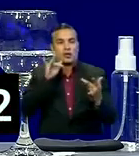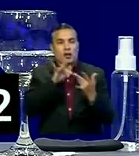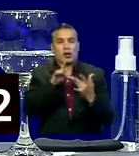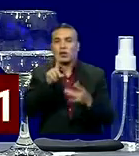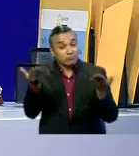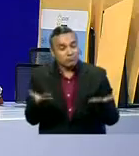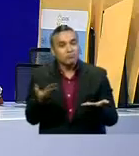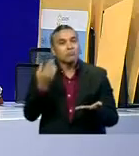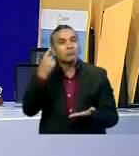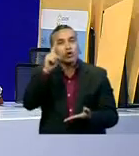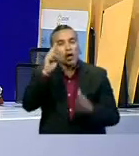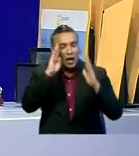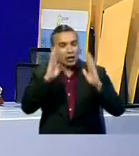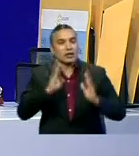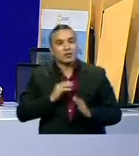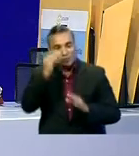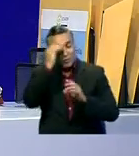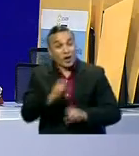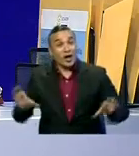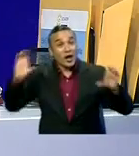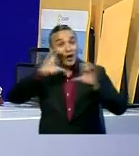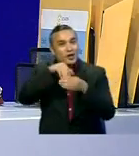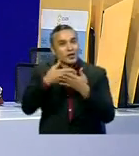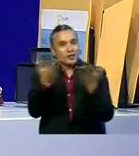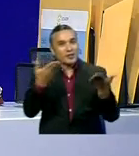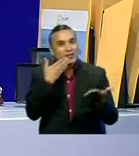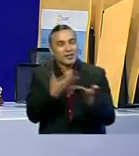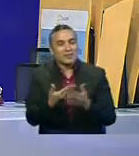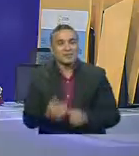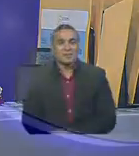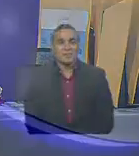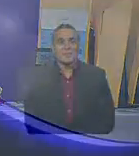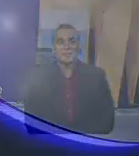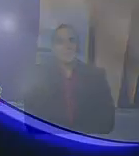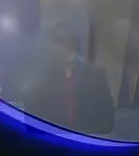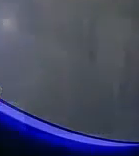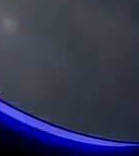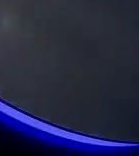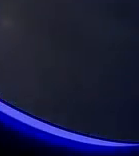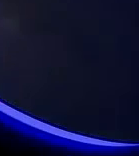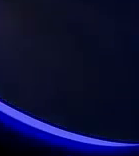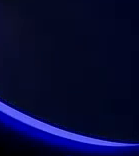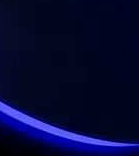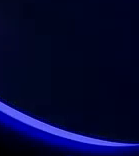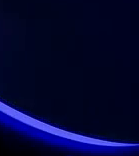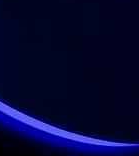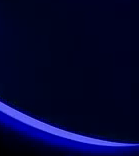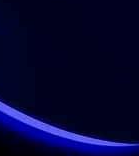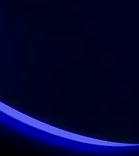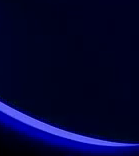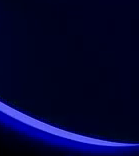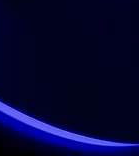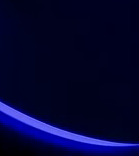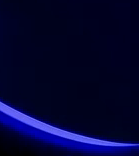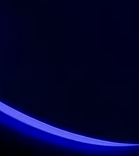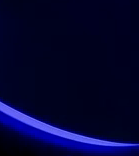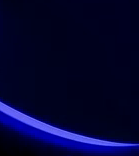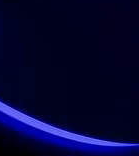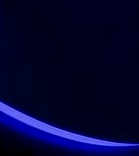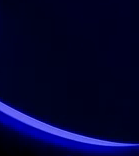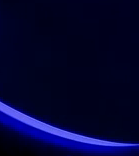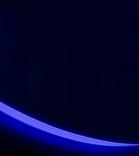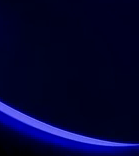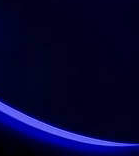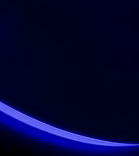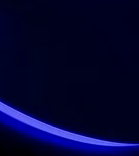gusta. Así finalizó el debate 2021, en el que el país sacará sus conclusiones y decidirá su voto para el próximo 11